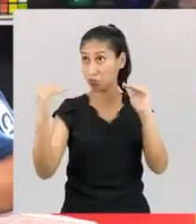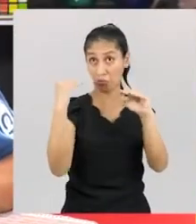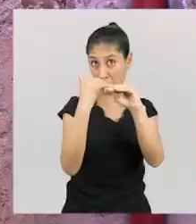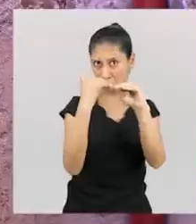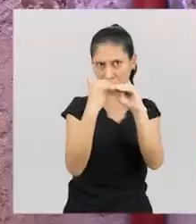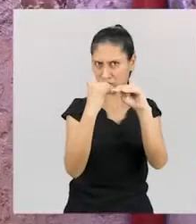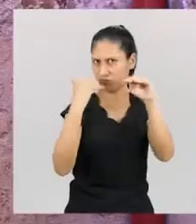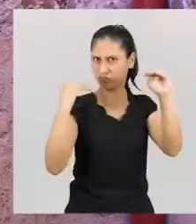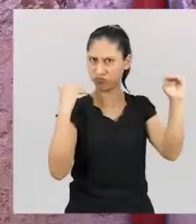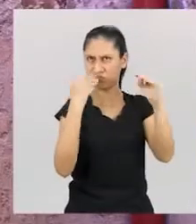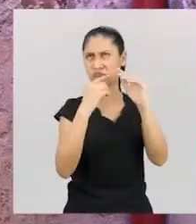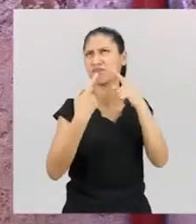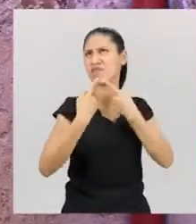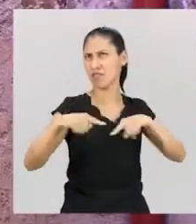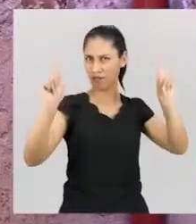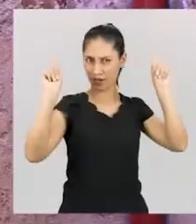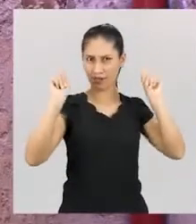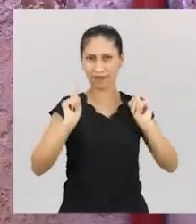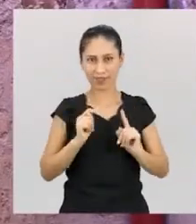desigualdades?